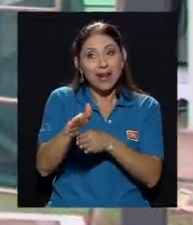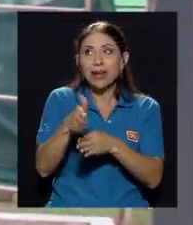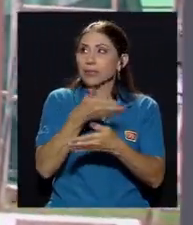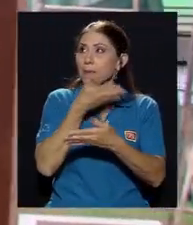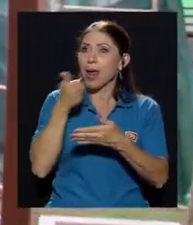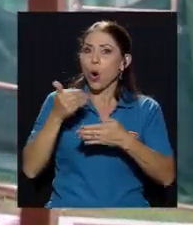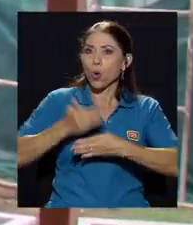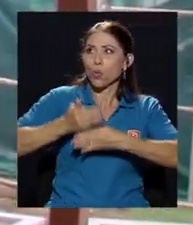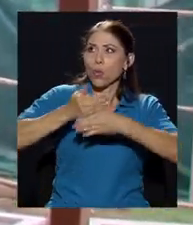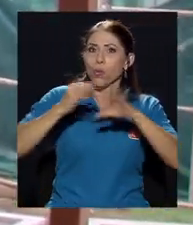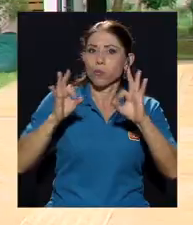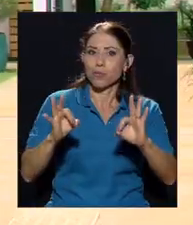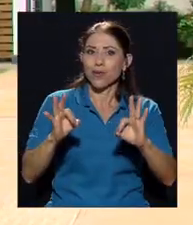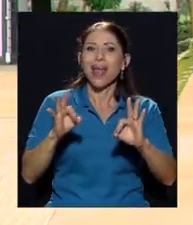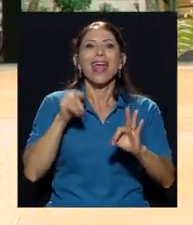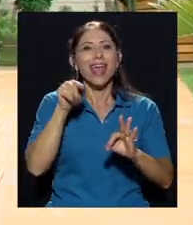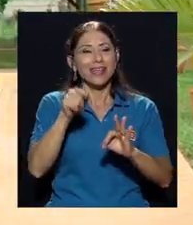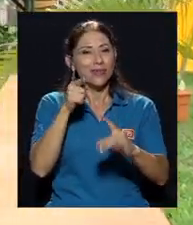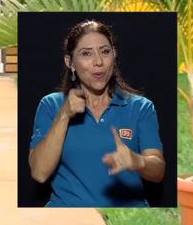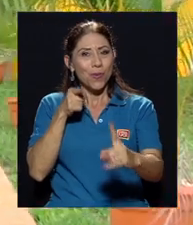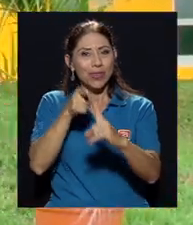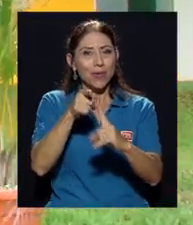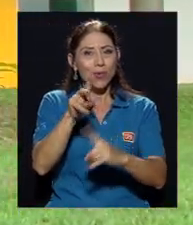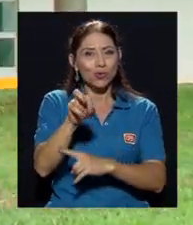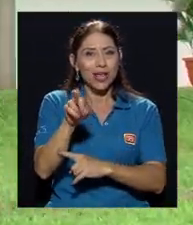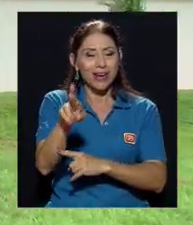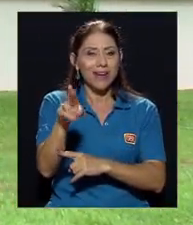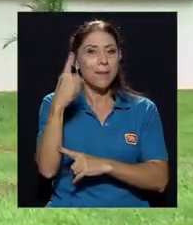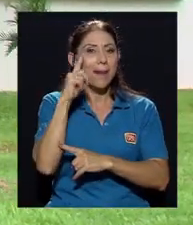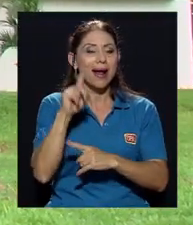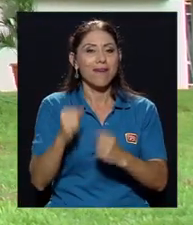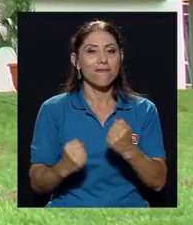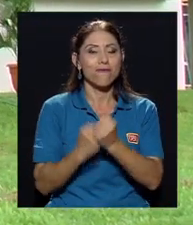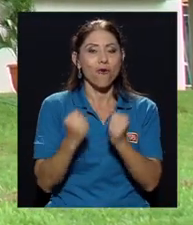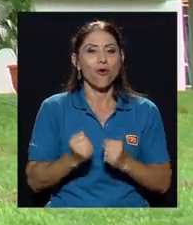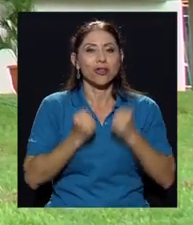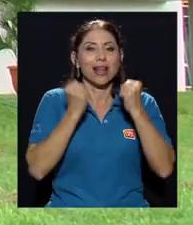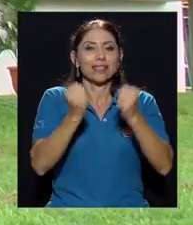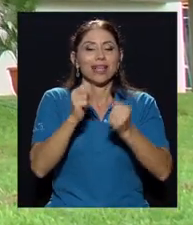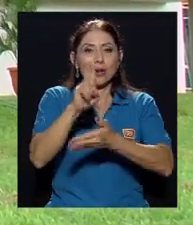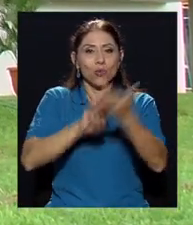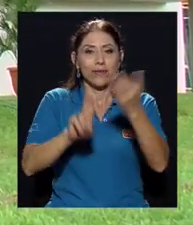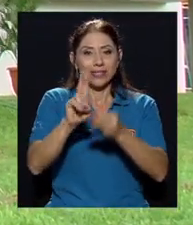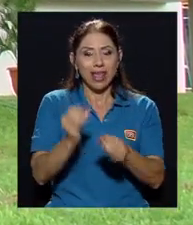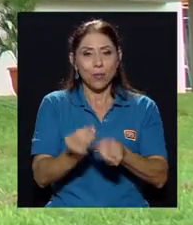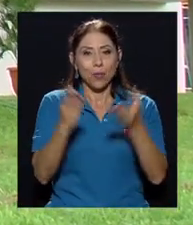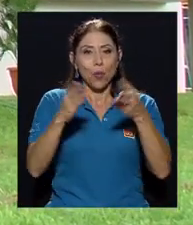las acciones de la UCR para fortalecer la regionalización de la universidad pública.